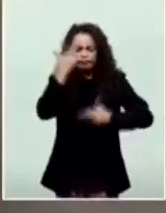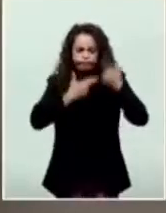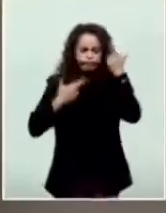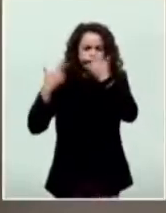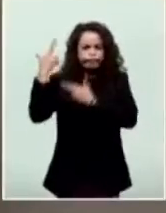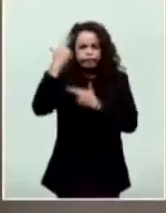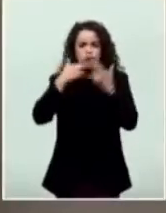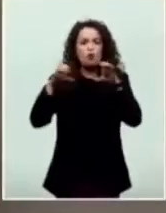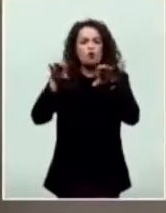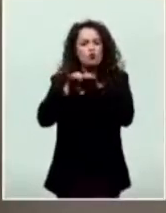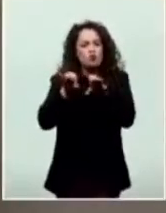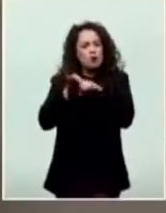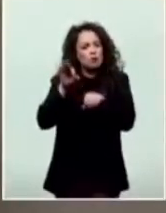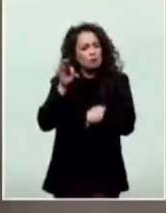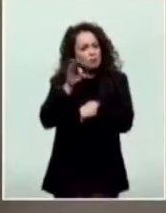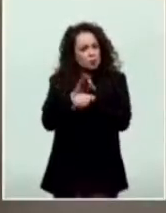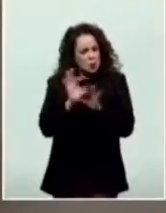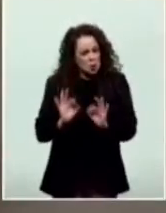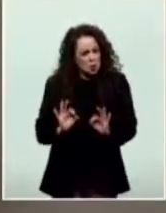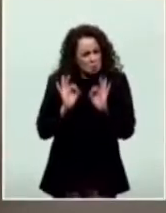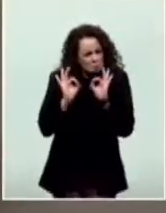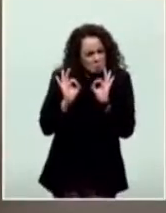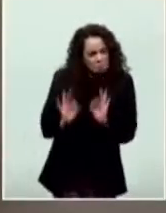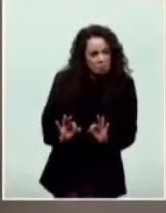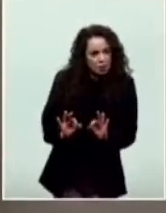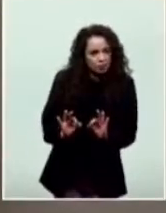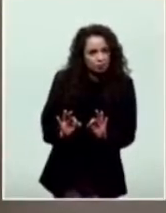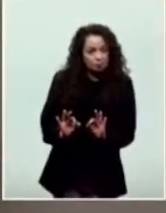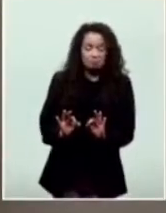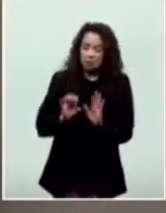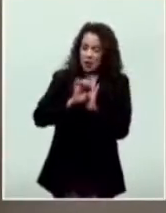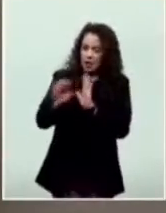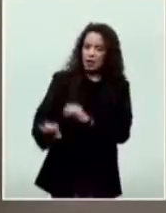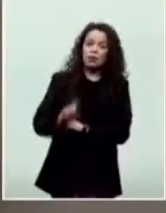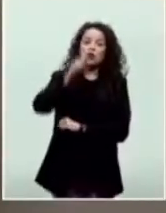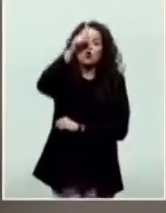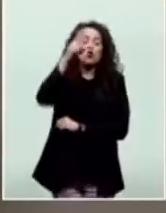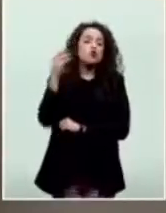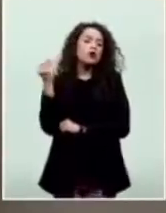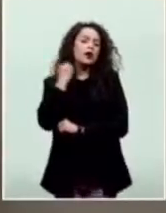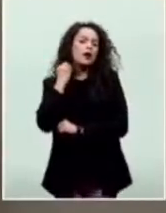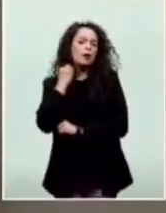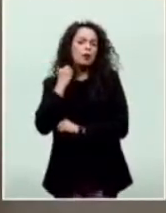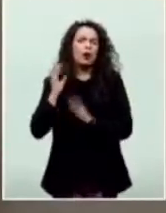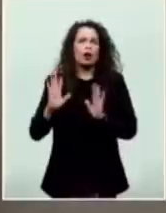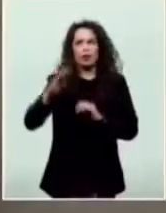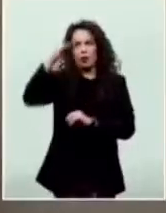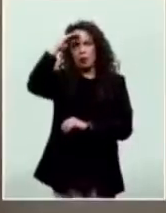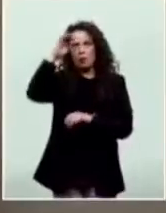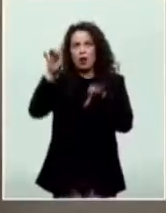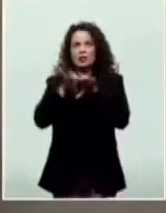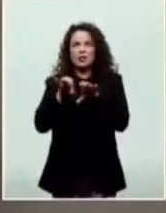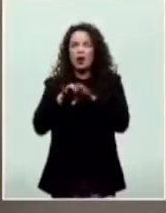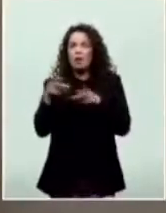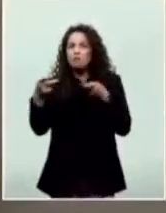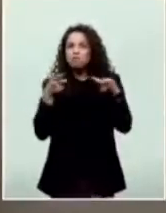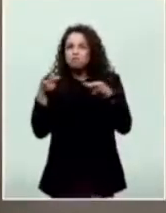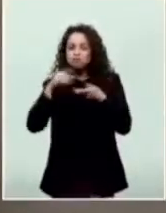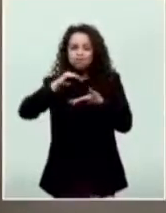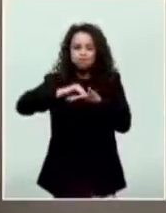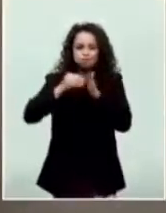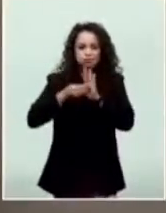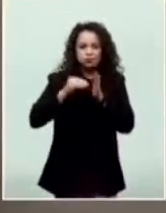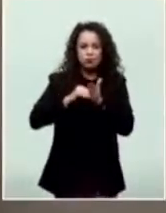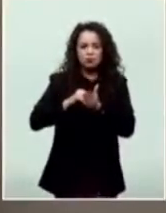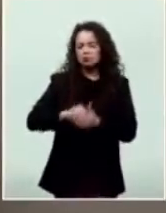la defensa adecuada? Cuando un abogado como estrategia establece no apelar o